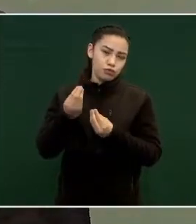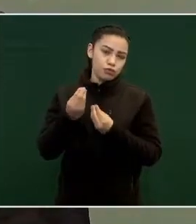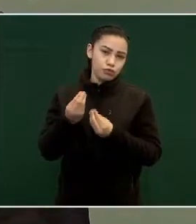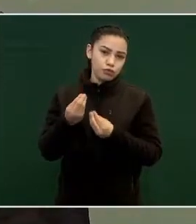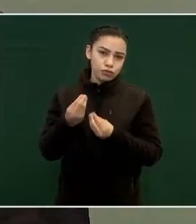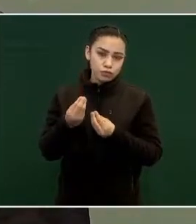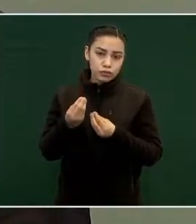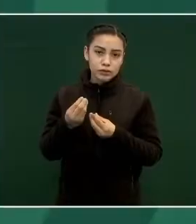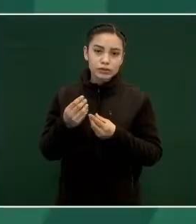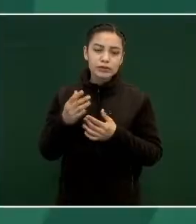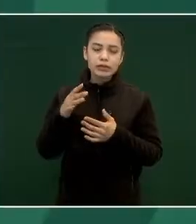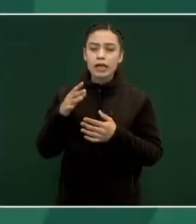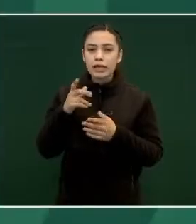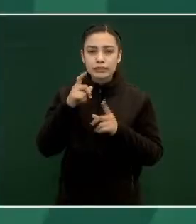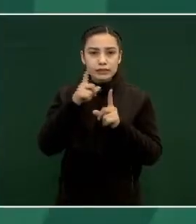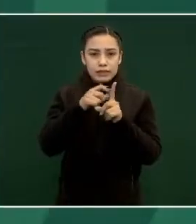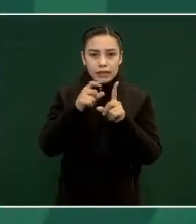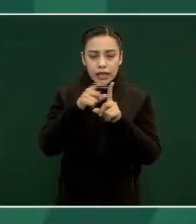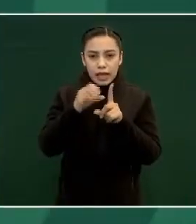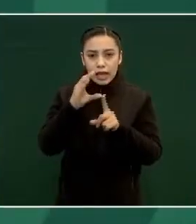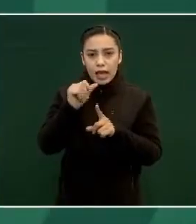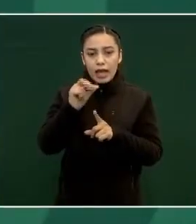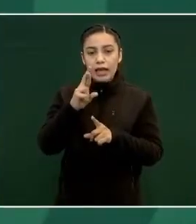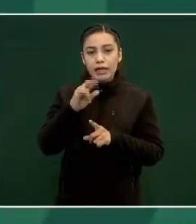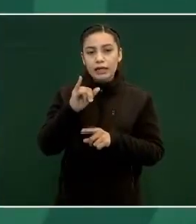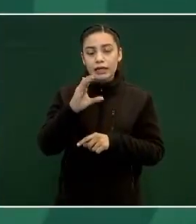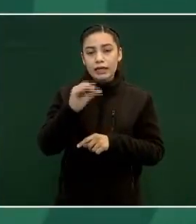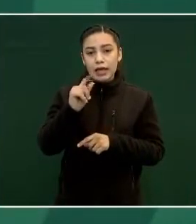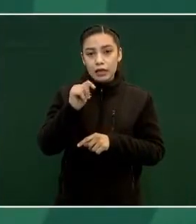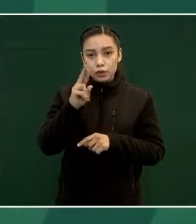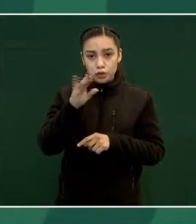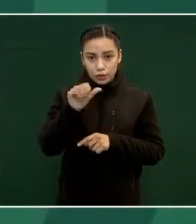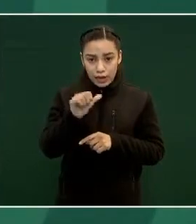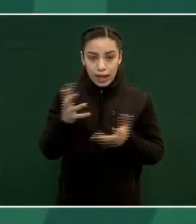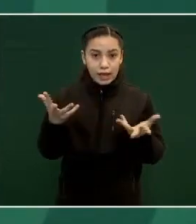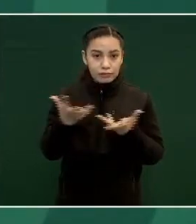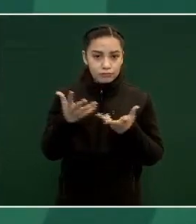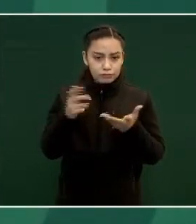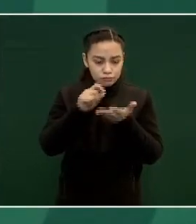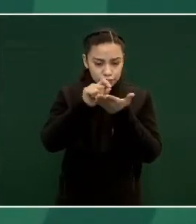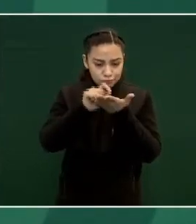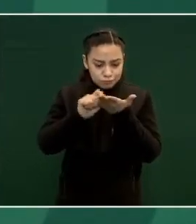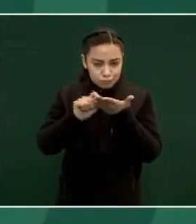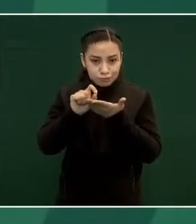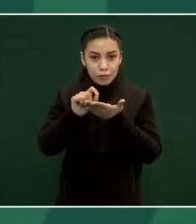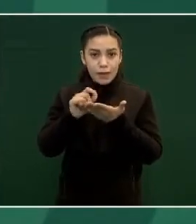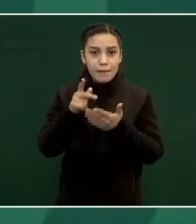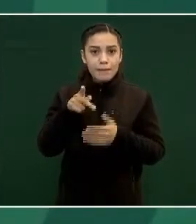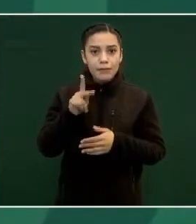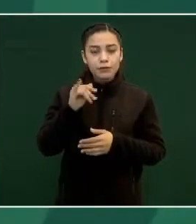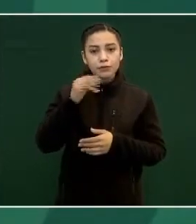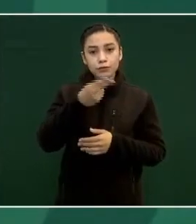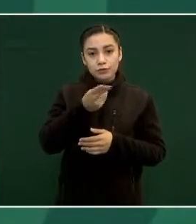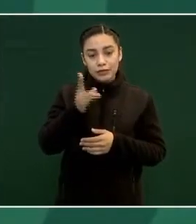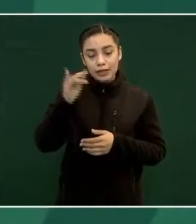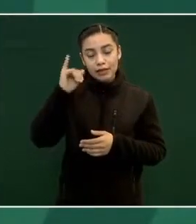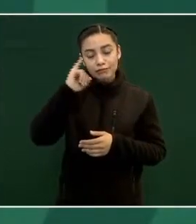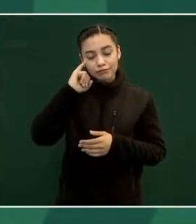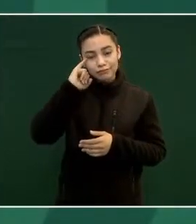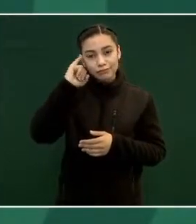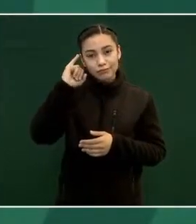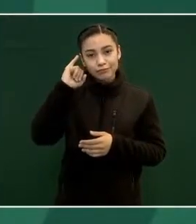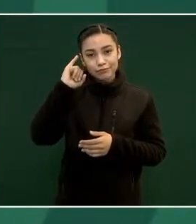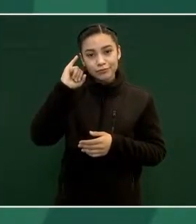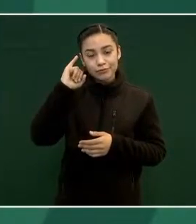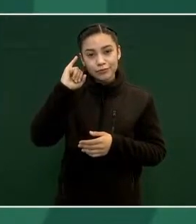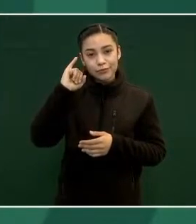caricaturistas, pero imagínense lo que significa contar con el apoyo.